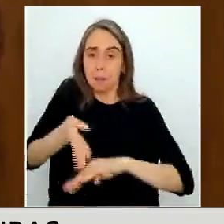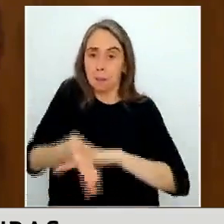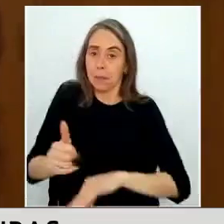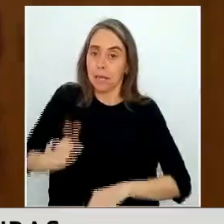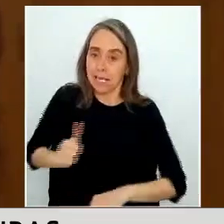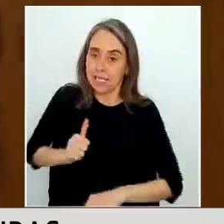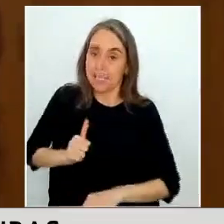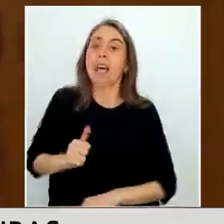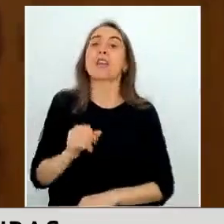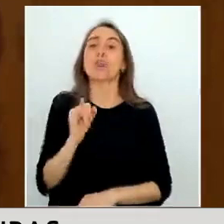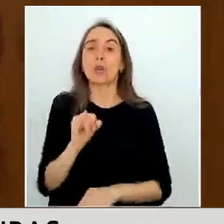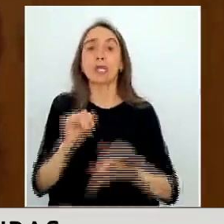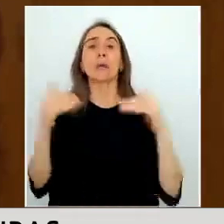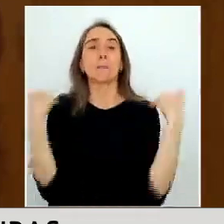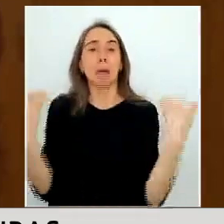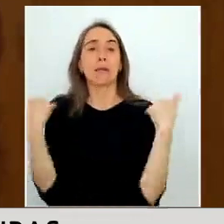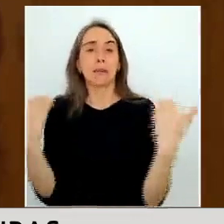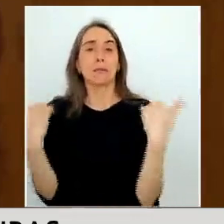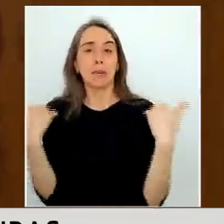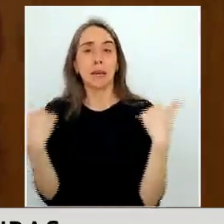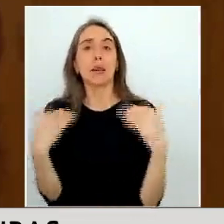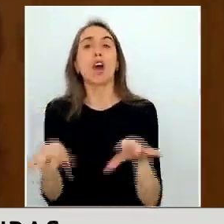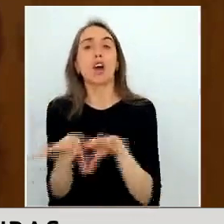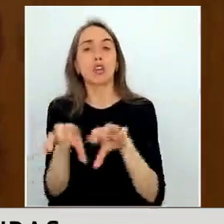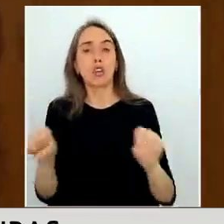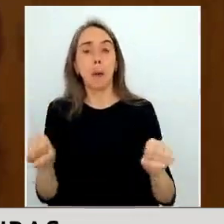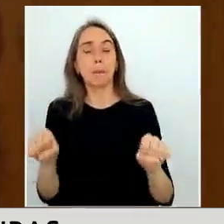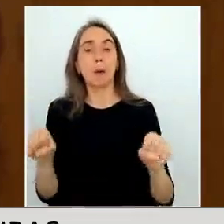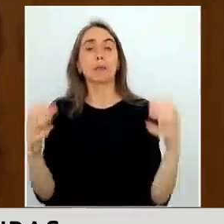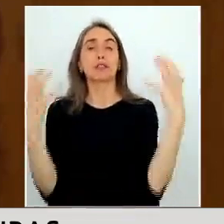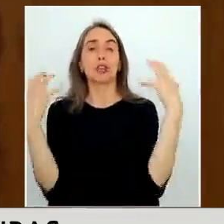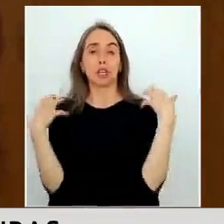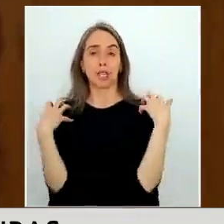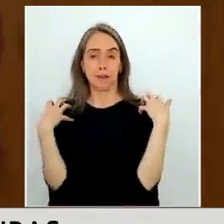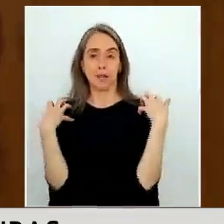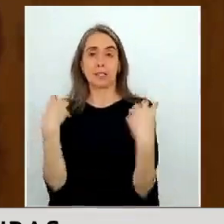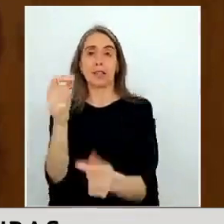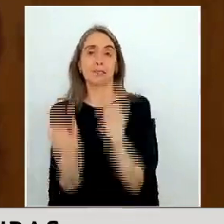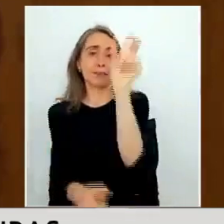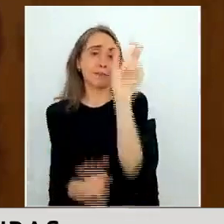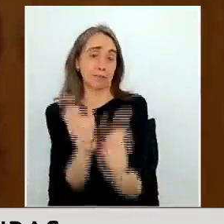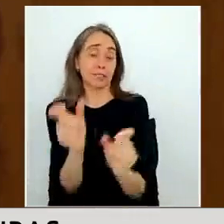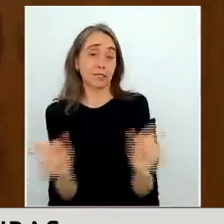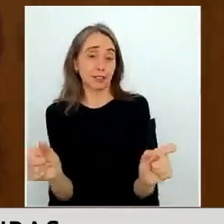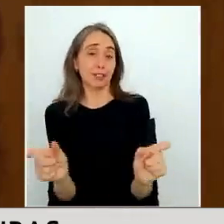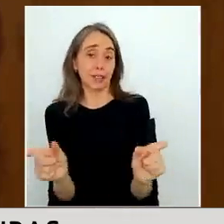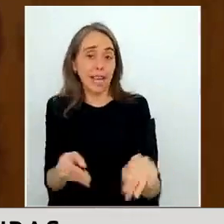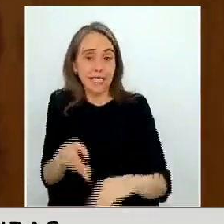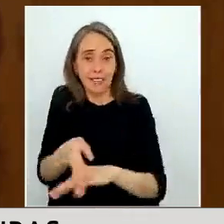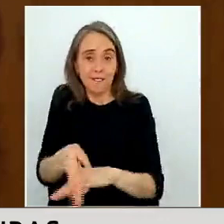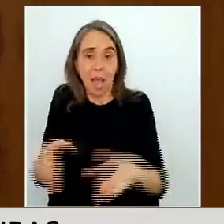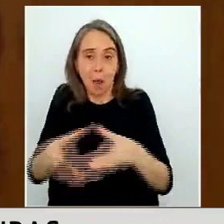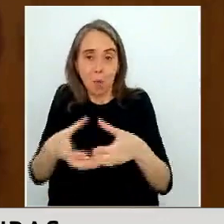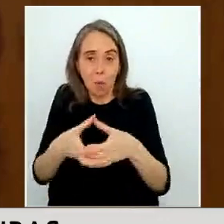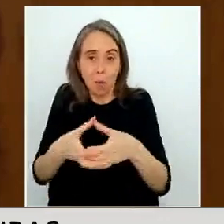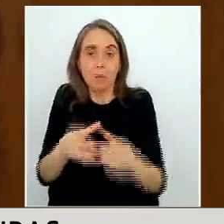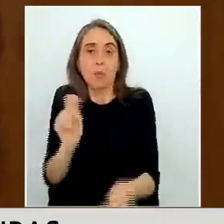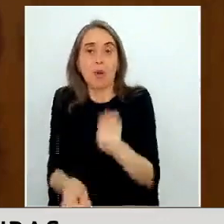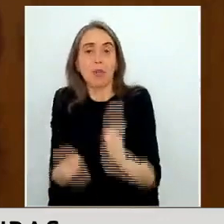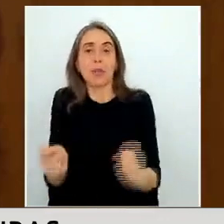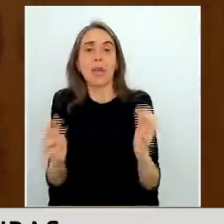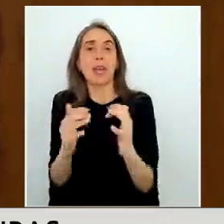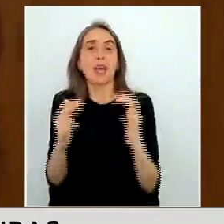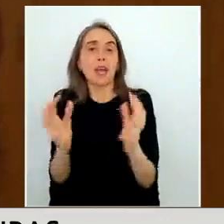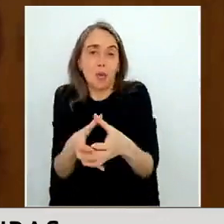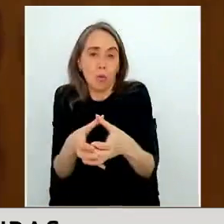fomentando además compromiso y responsabilidad entre estas personas que eh desean seguir una